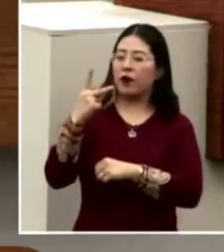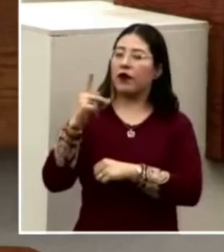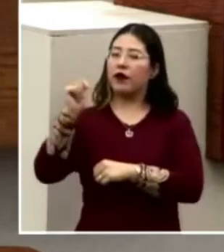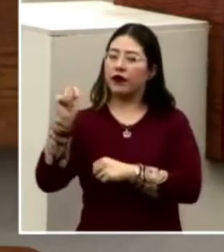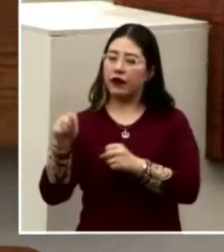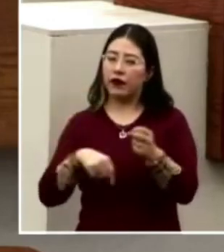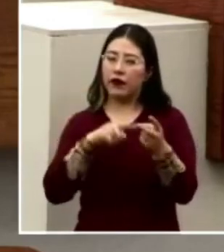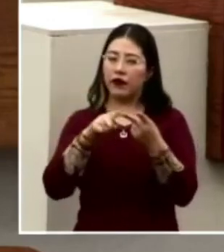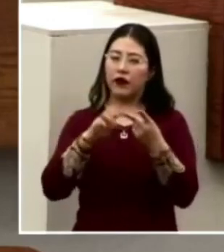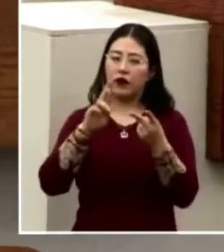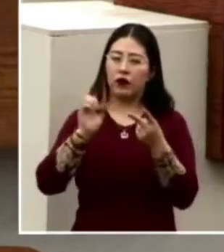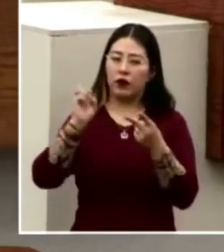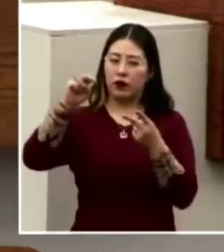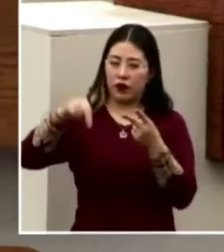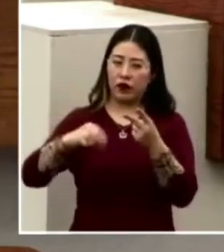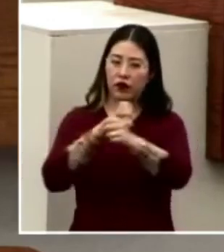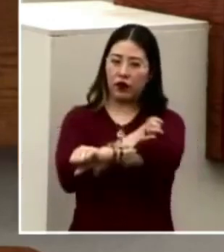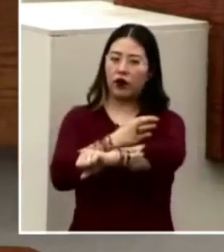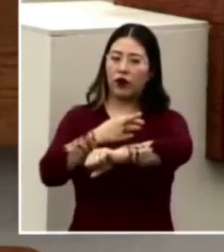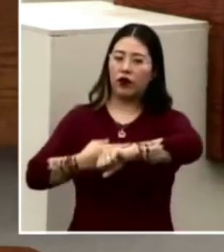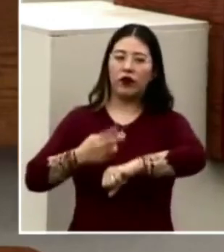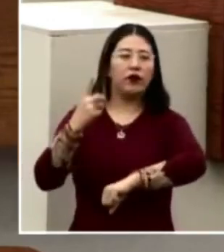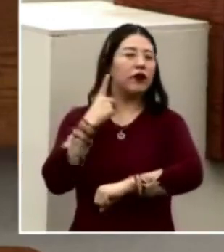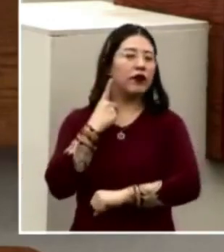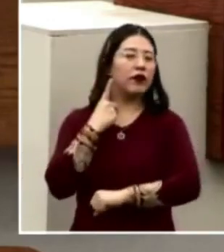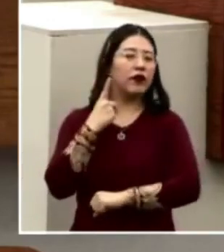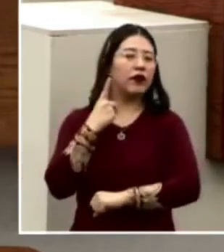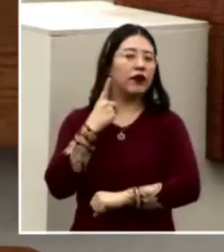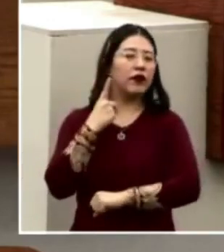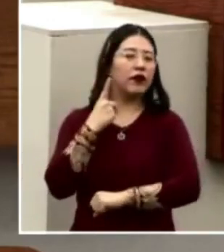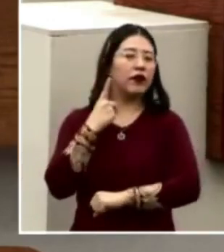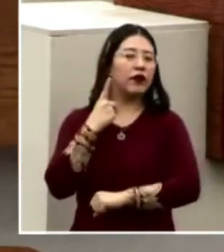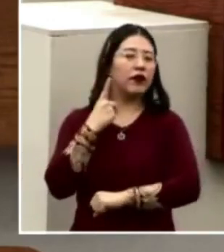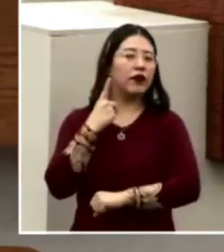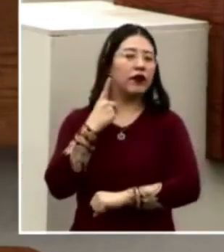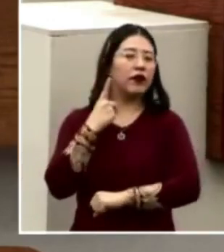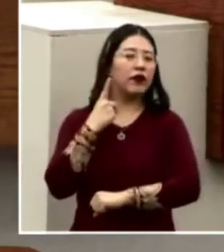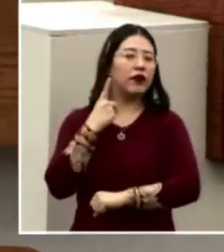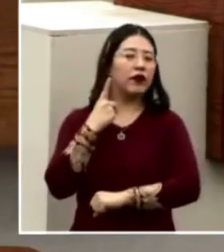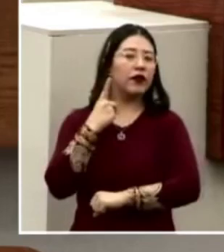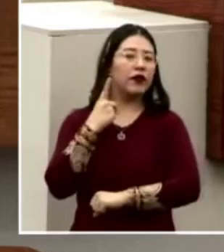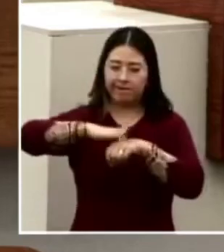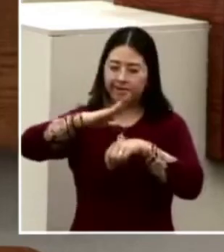Rubén Moreira, coordinador de los diputados del PRI.